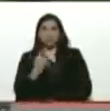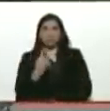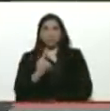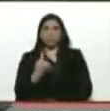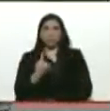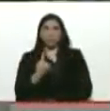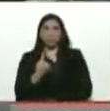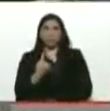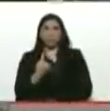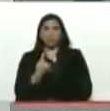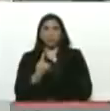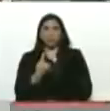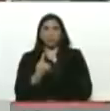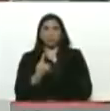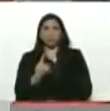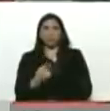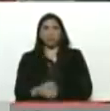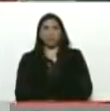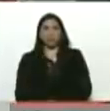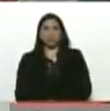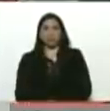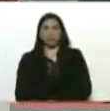me permiten. Aquí está un libro